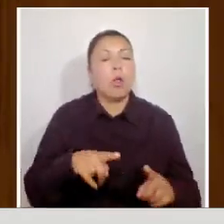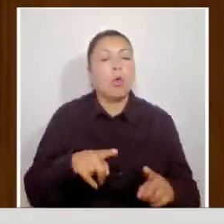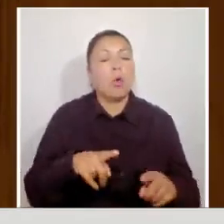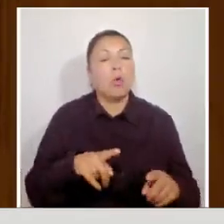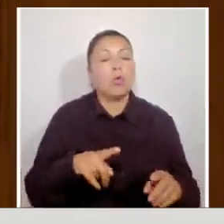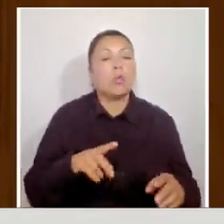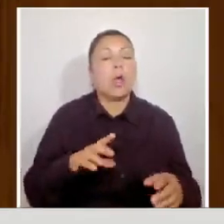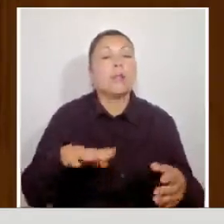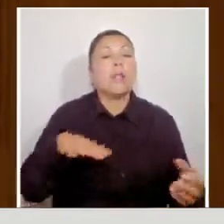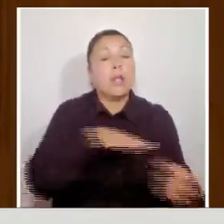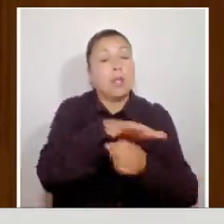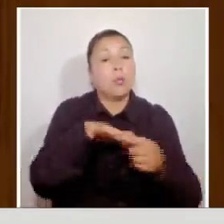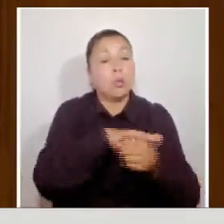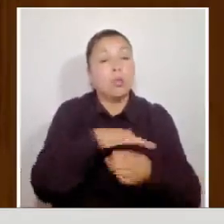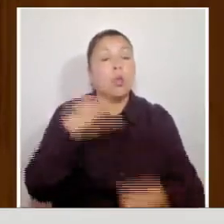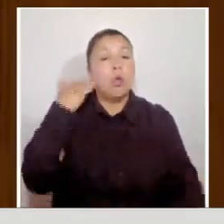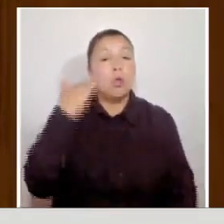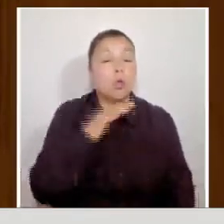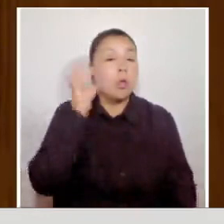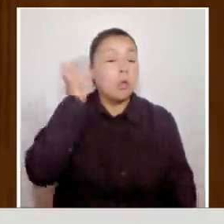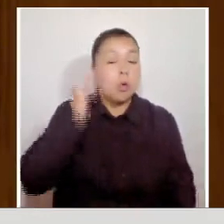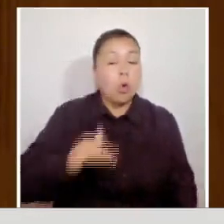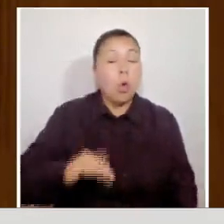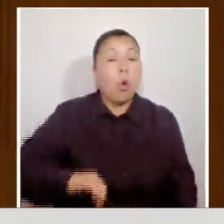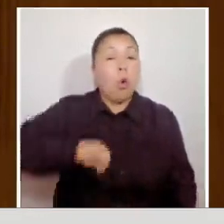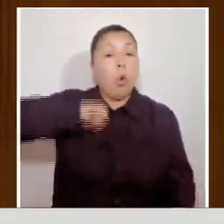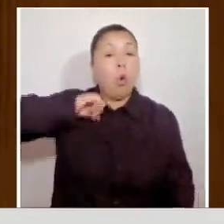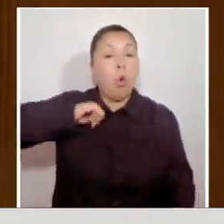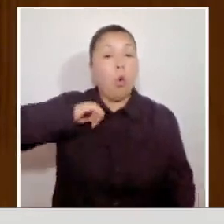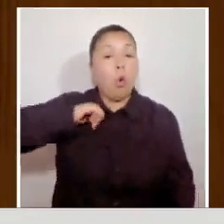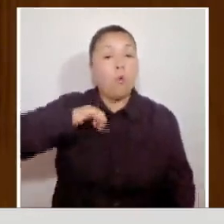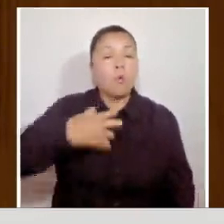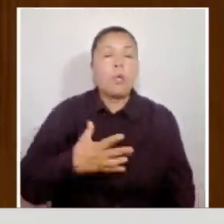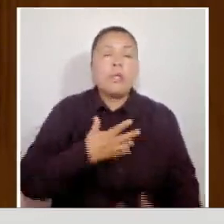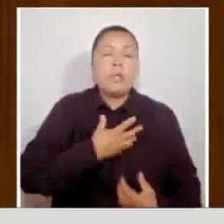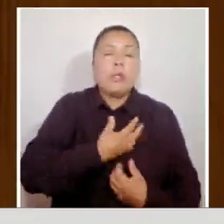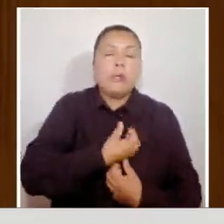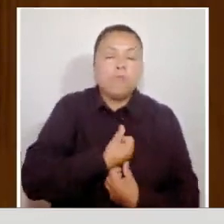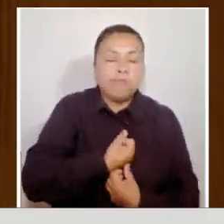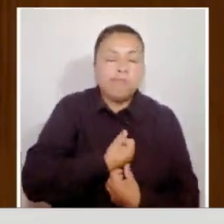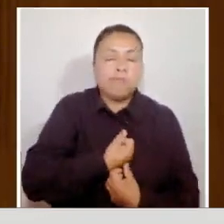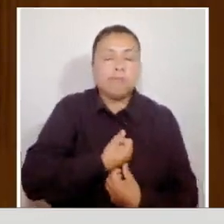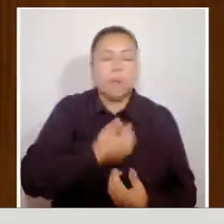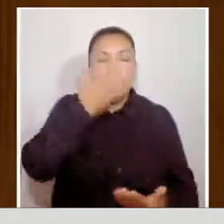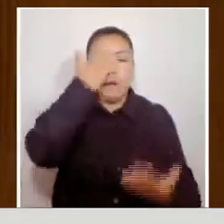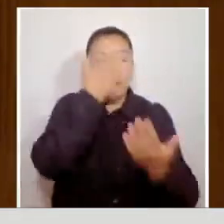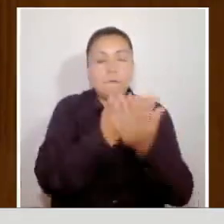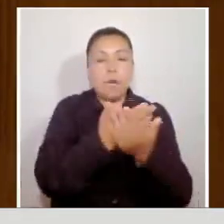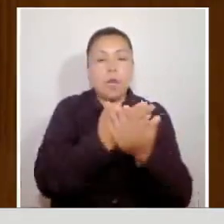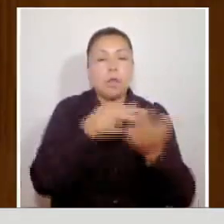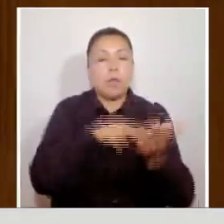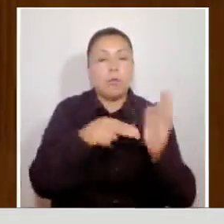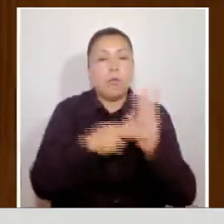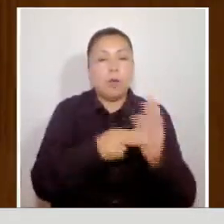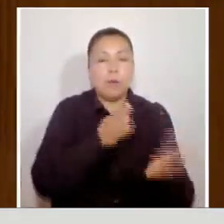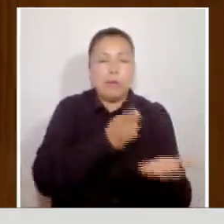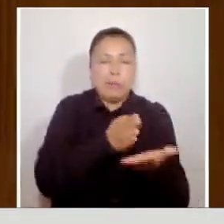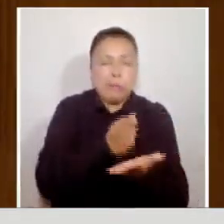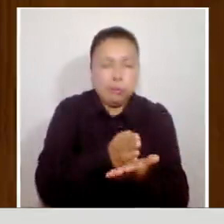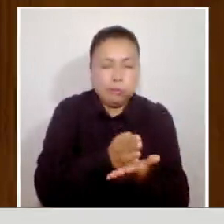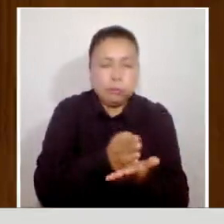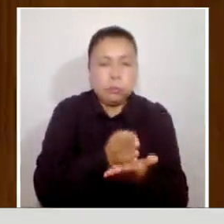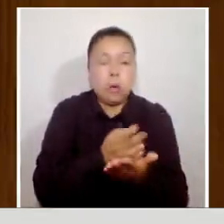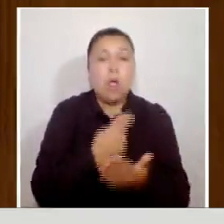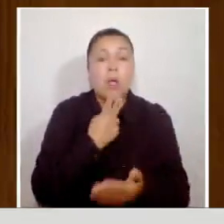se trata de niños niñas y adolescentes que angustiados ante el conflicto de lealtades al que son expuestos por